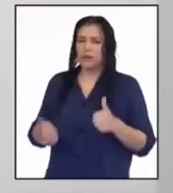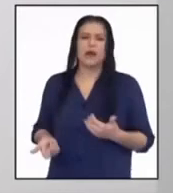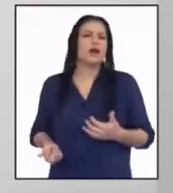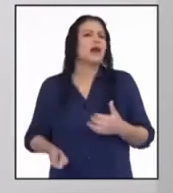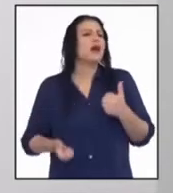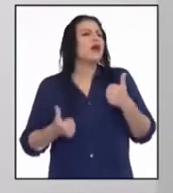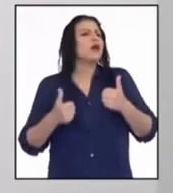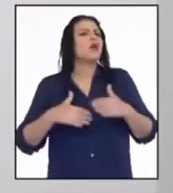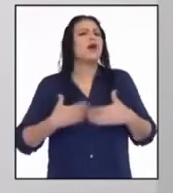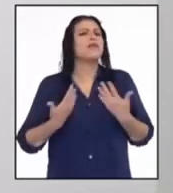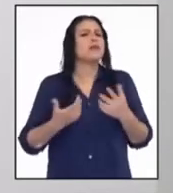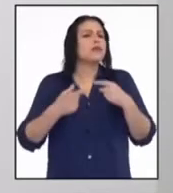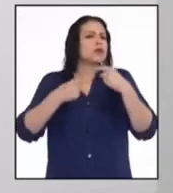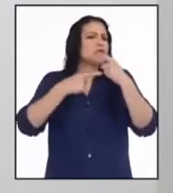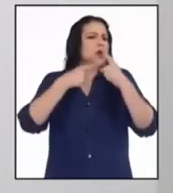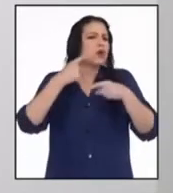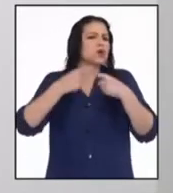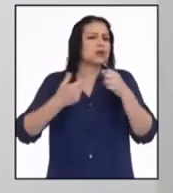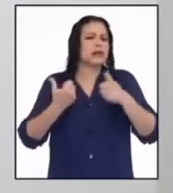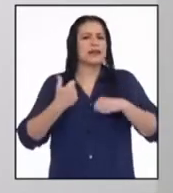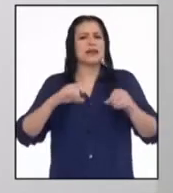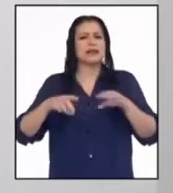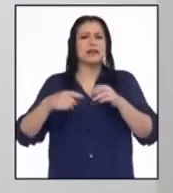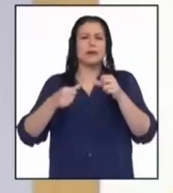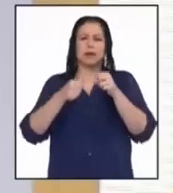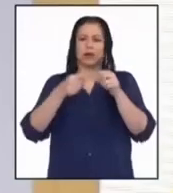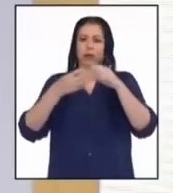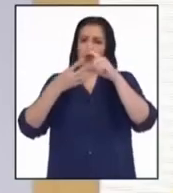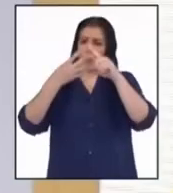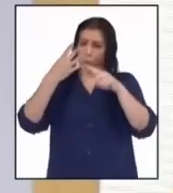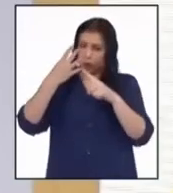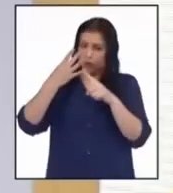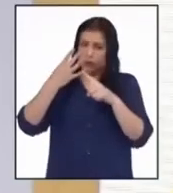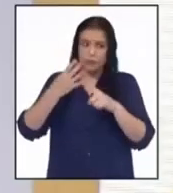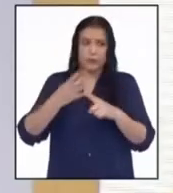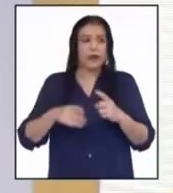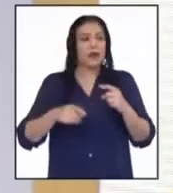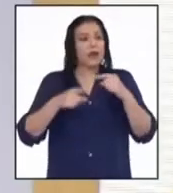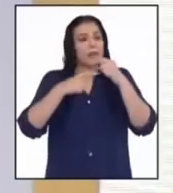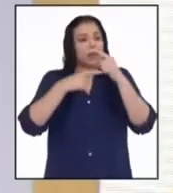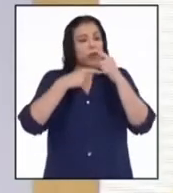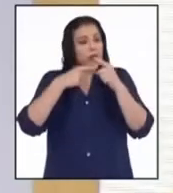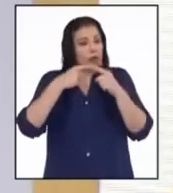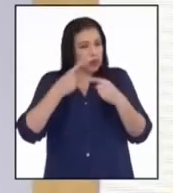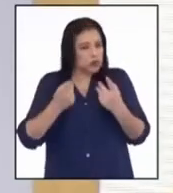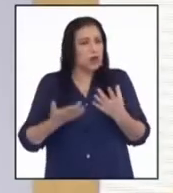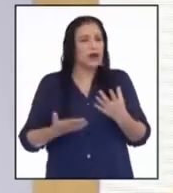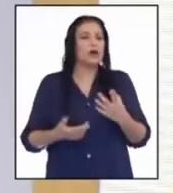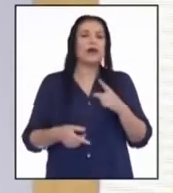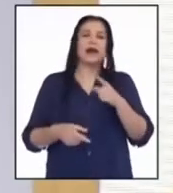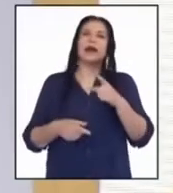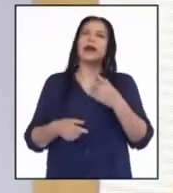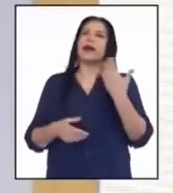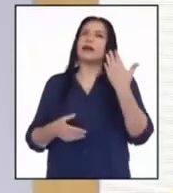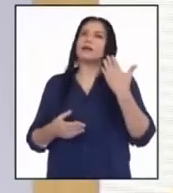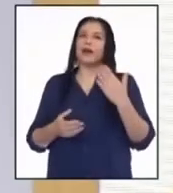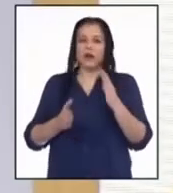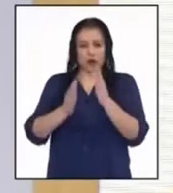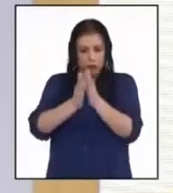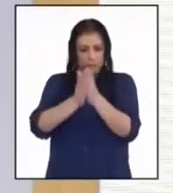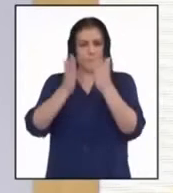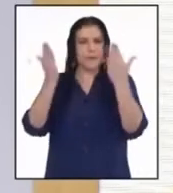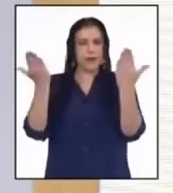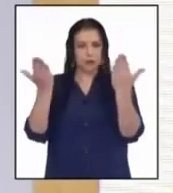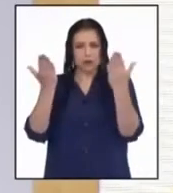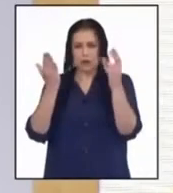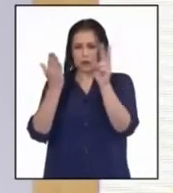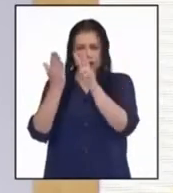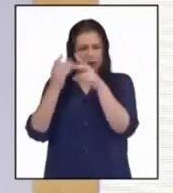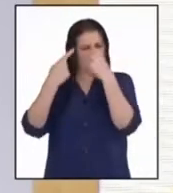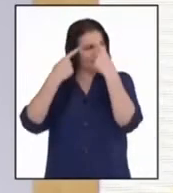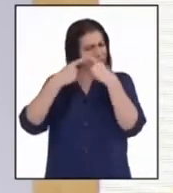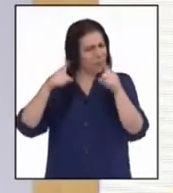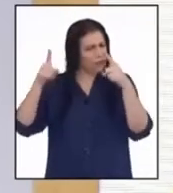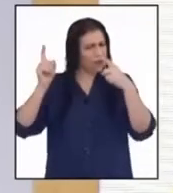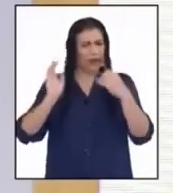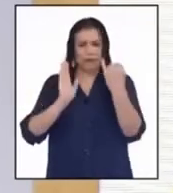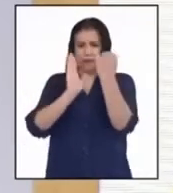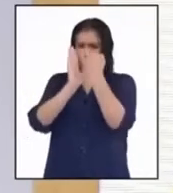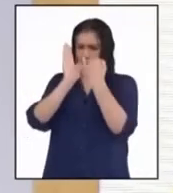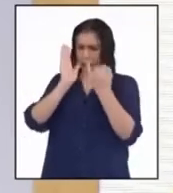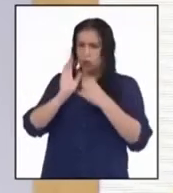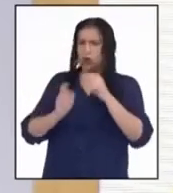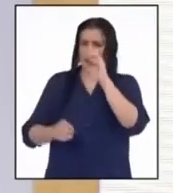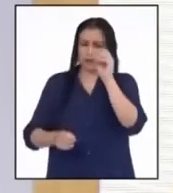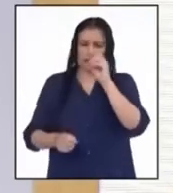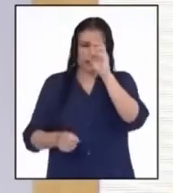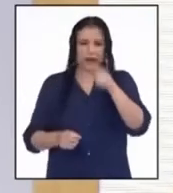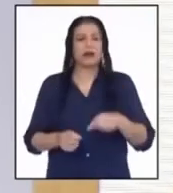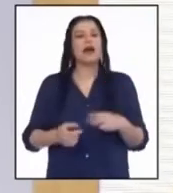qué me pueden comentar de la actividad 4? Hemos comentado aquella vez que en los periódicos aparecen una variedad de gráficos